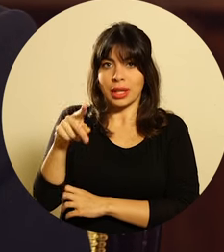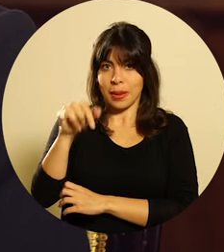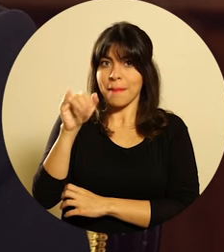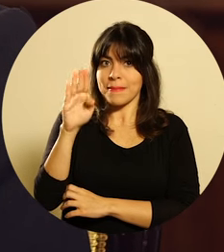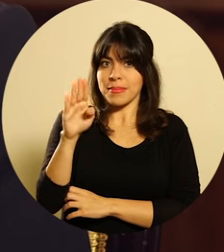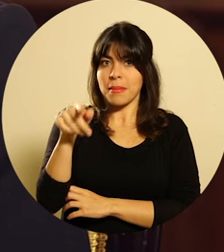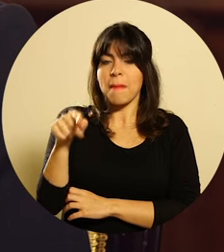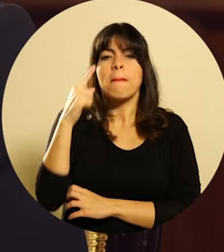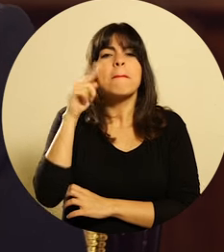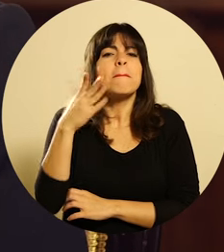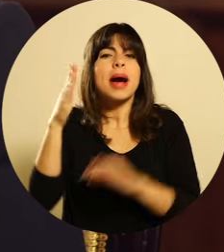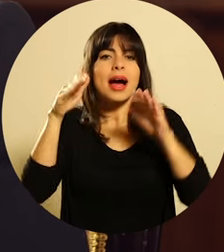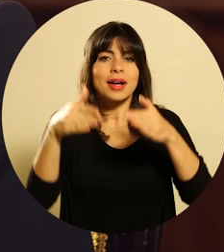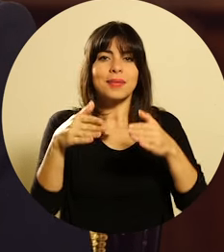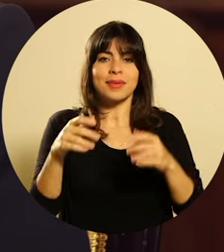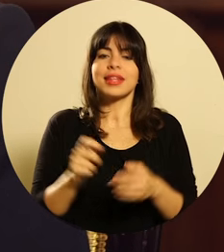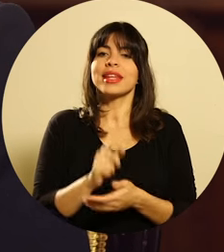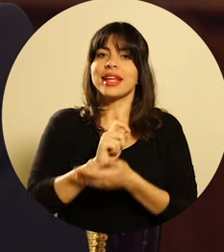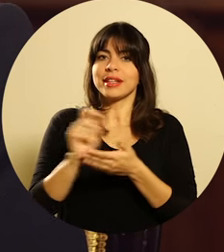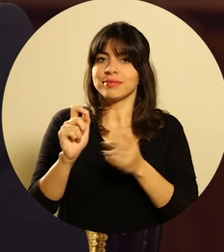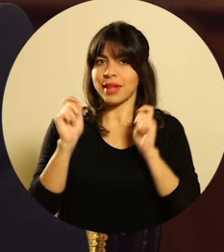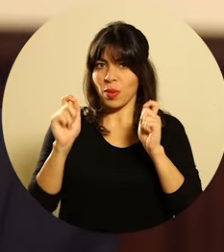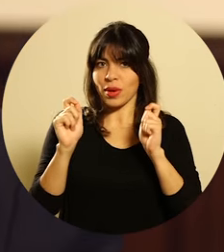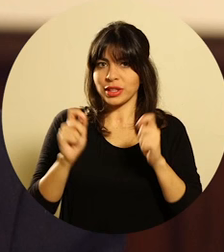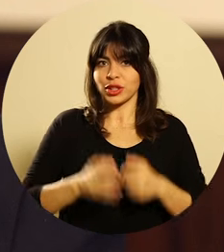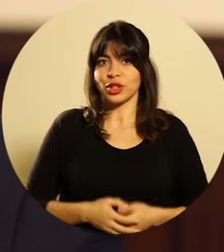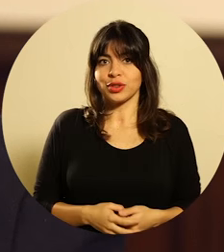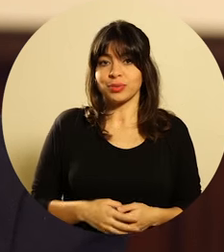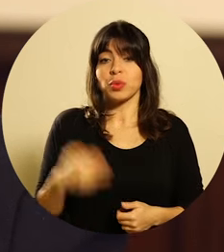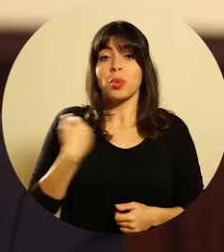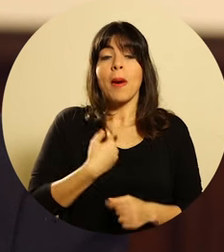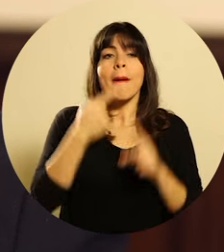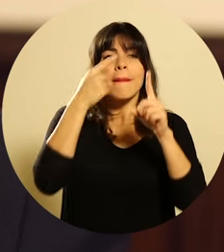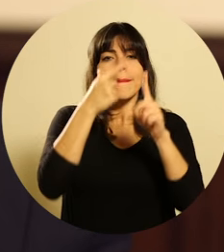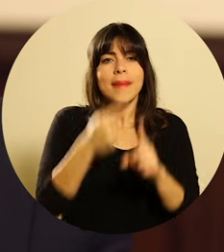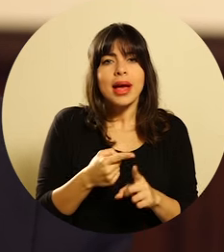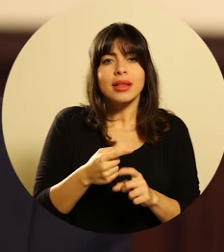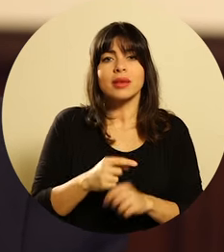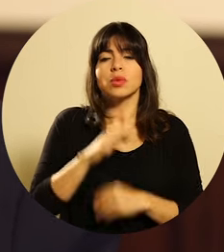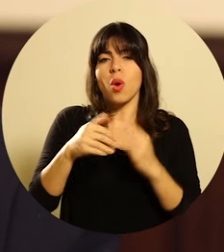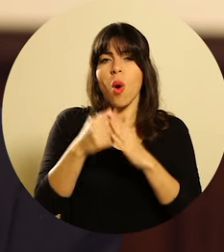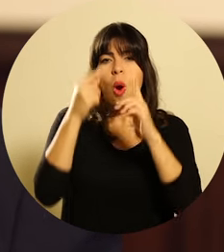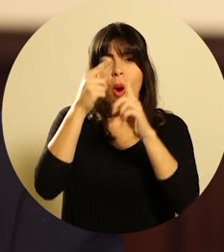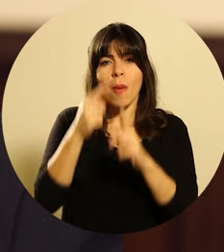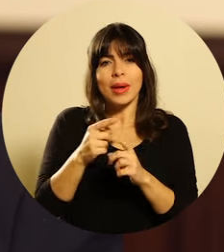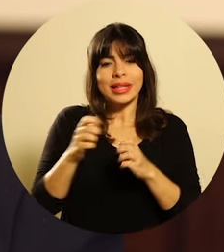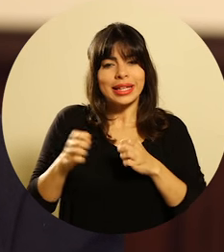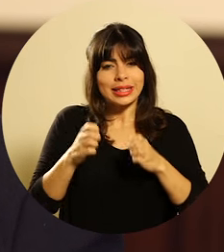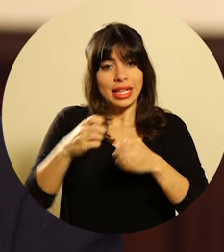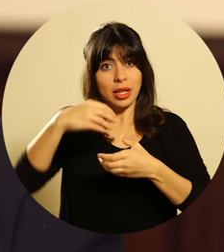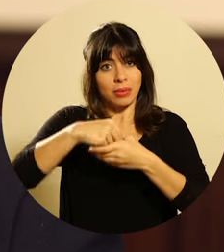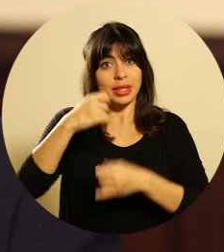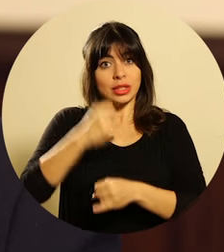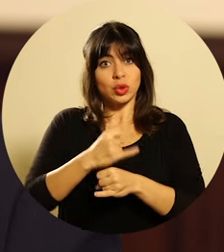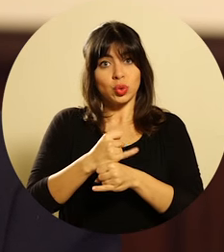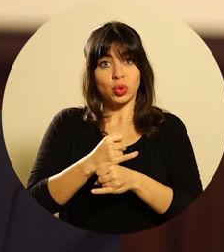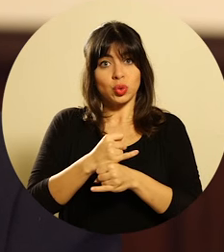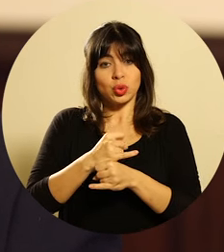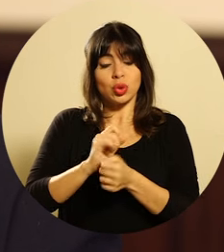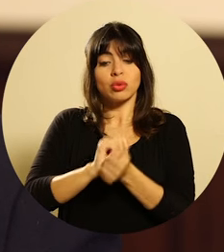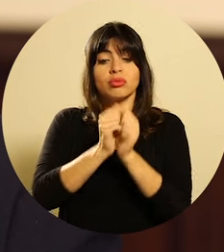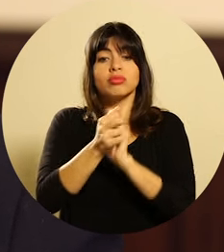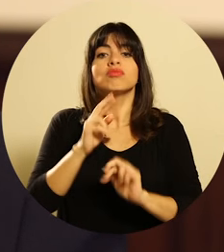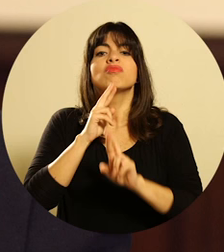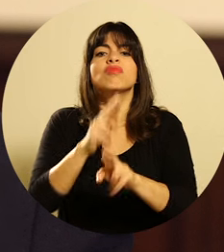7.86% del PIB para el sector educativo. Nuestras metas, nuestros objetivos estratégicos institucionales